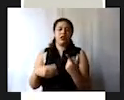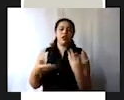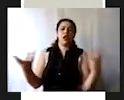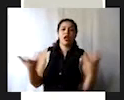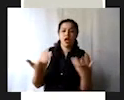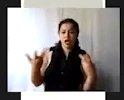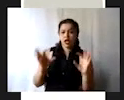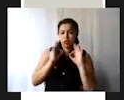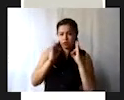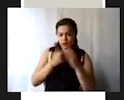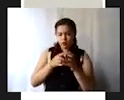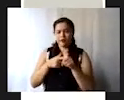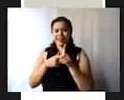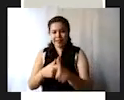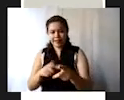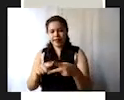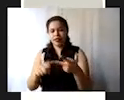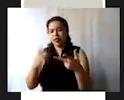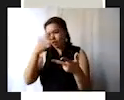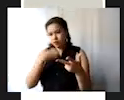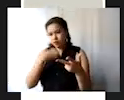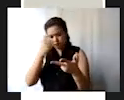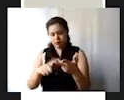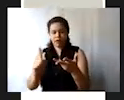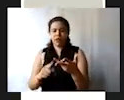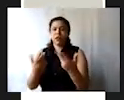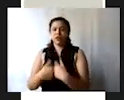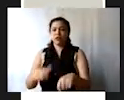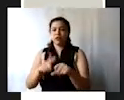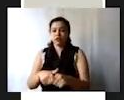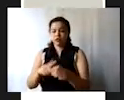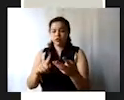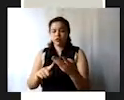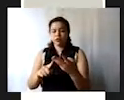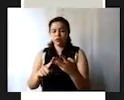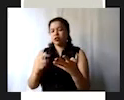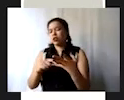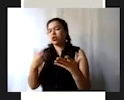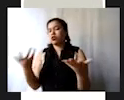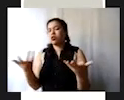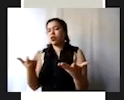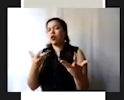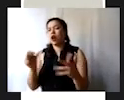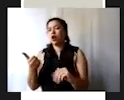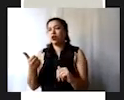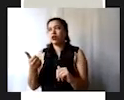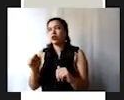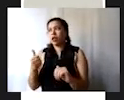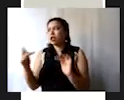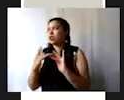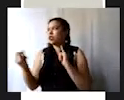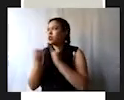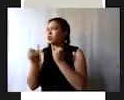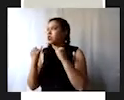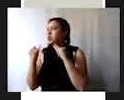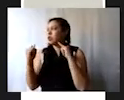la evaluación, la socialización y también cómo estoy trabajando con otras instituciones para